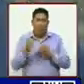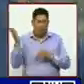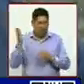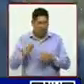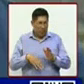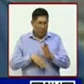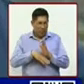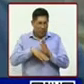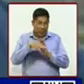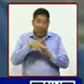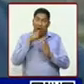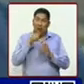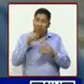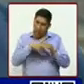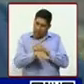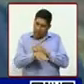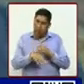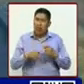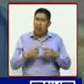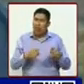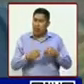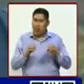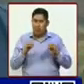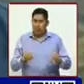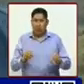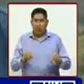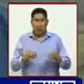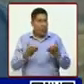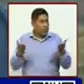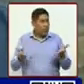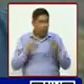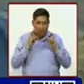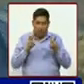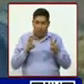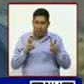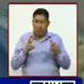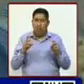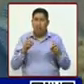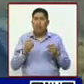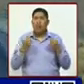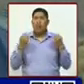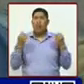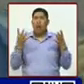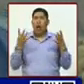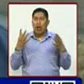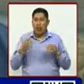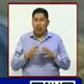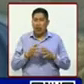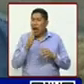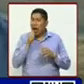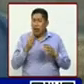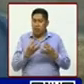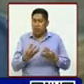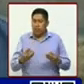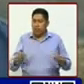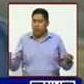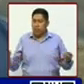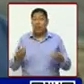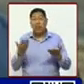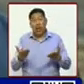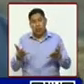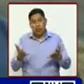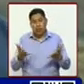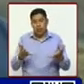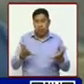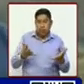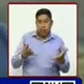represa, dentro de la presa tenemos varios equipos instalados, donde tú puedes ver en tiempo real cuántas son las filtraciones, si ha habido o no